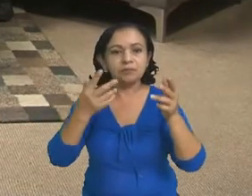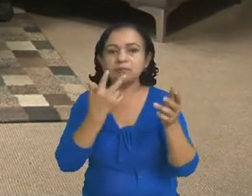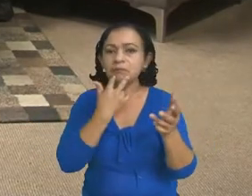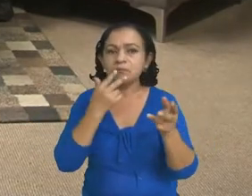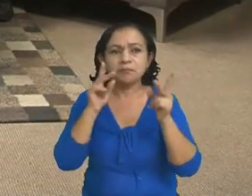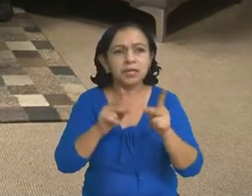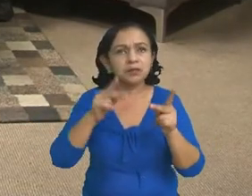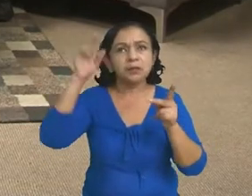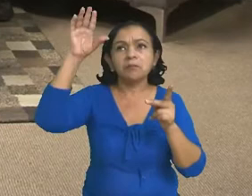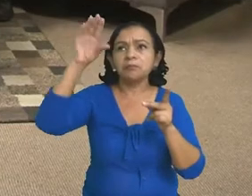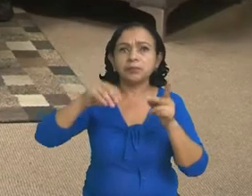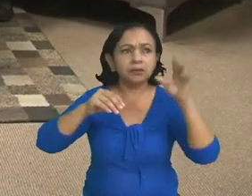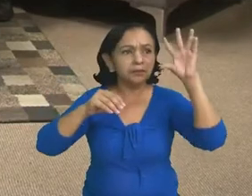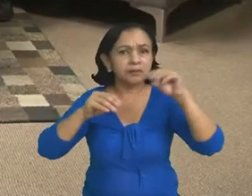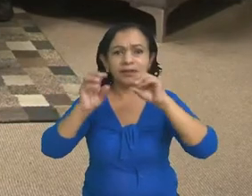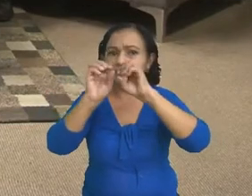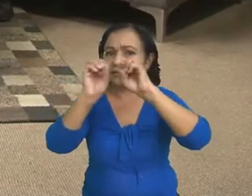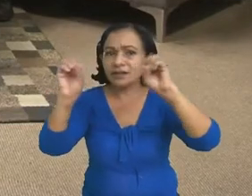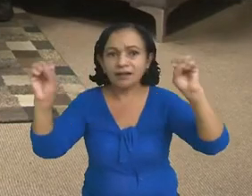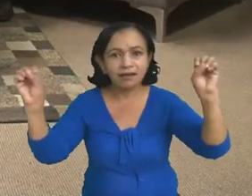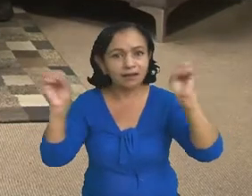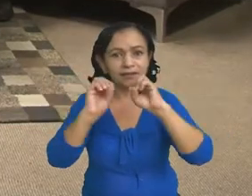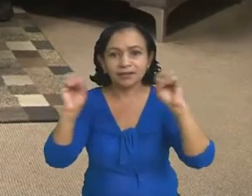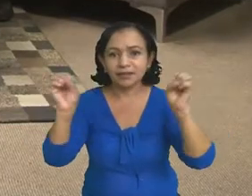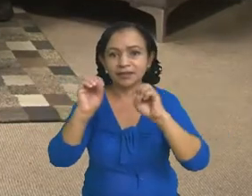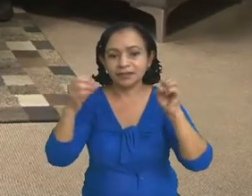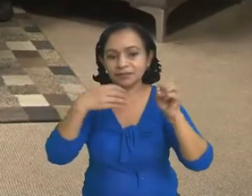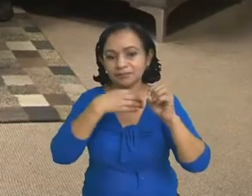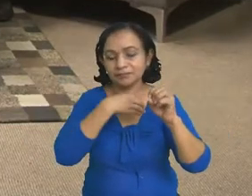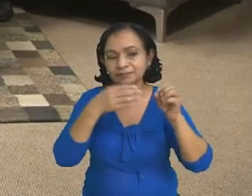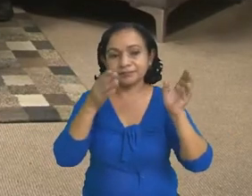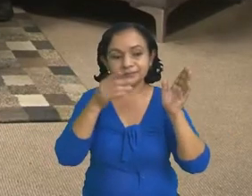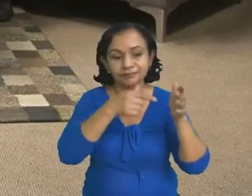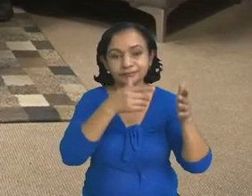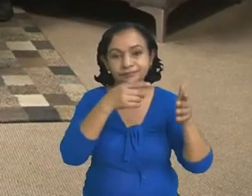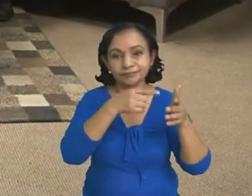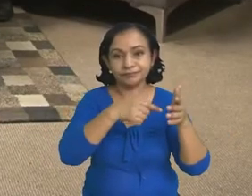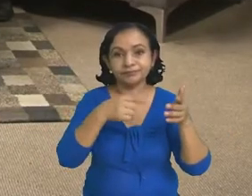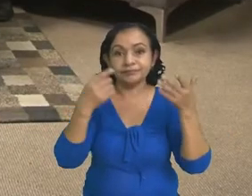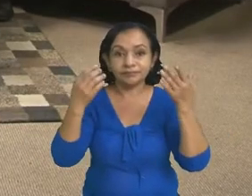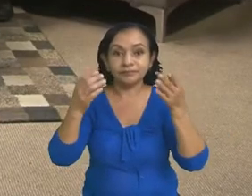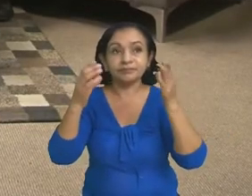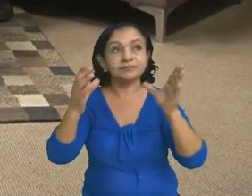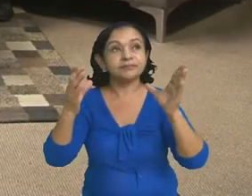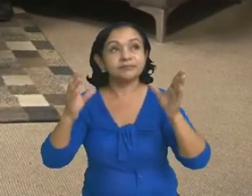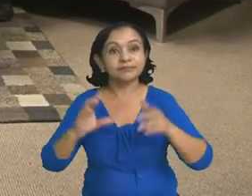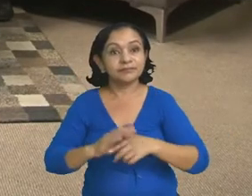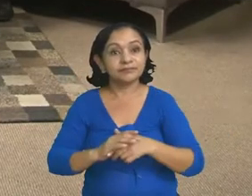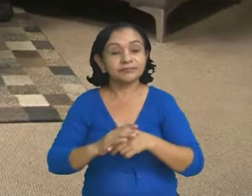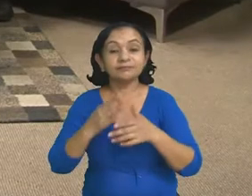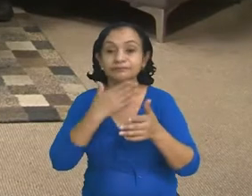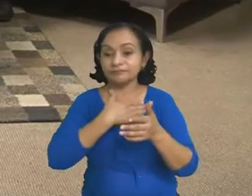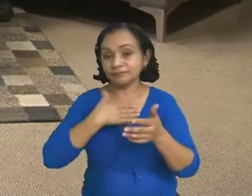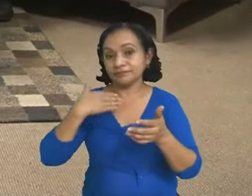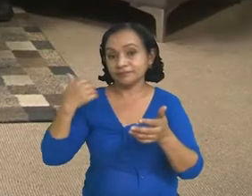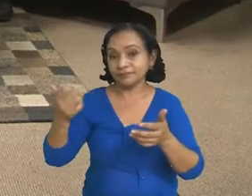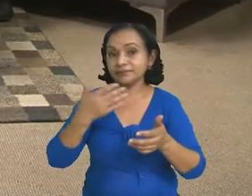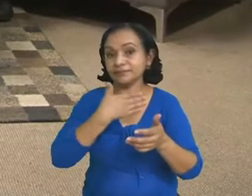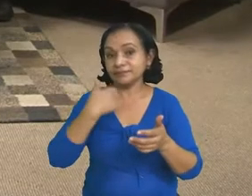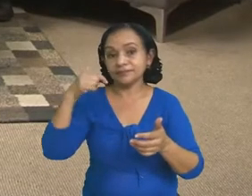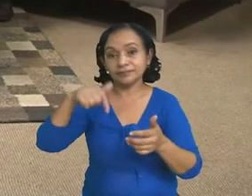pues, o sea, la población no siente. No hay afectación en cuanto al servicio, claro. Claro, y eso ha sido una de las cosas que se ha mejorado